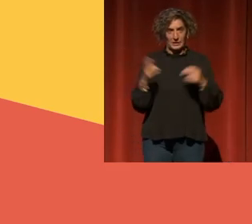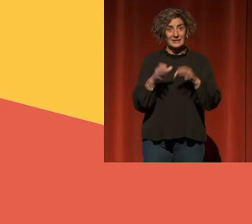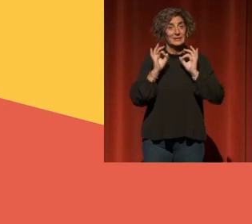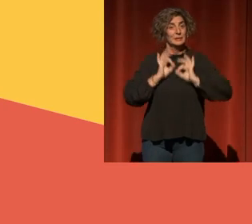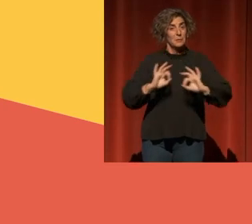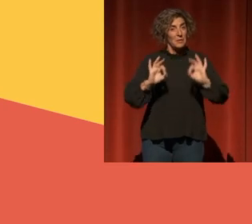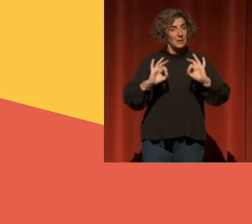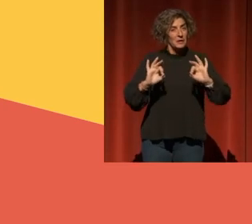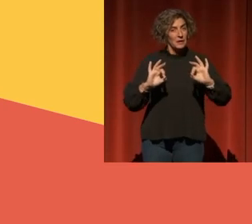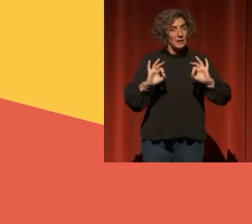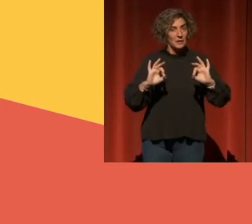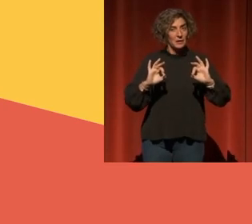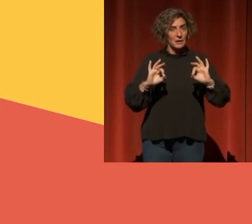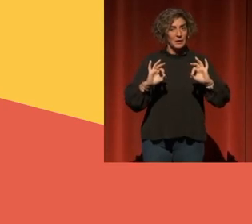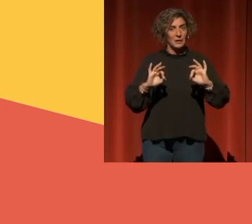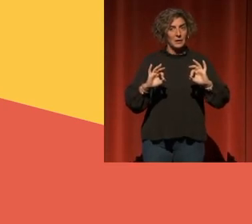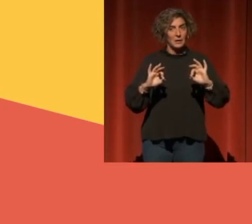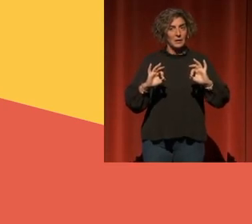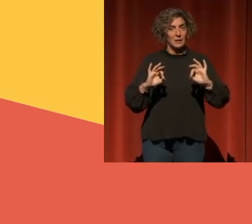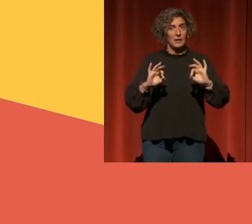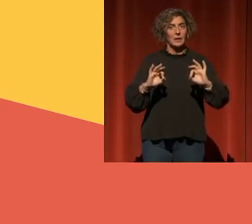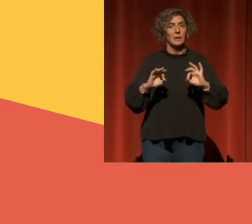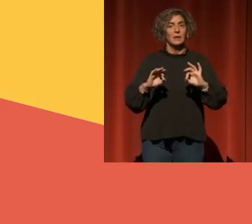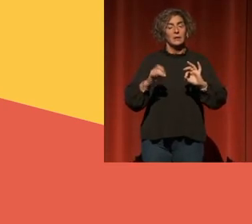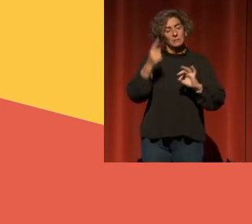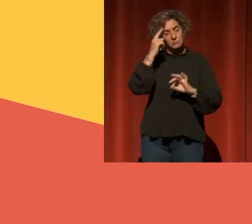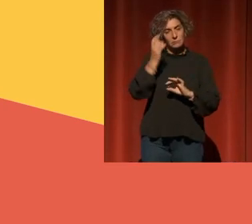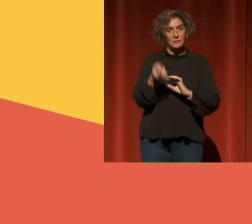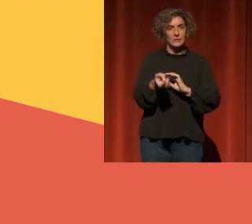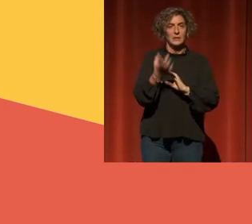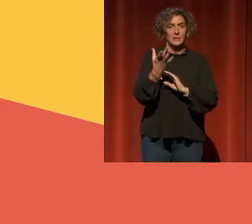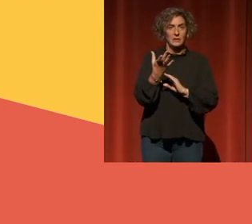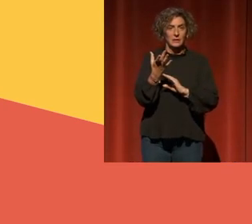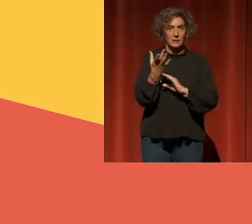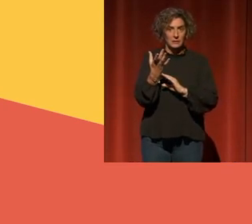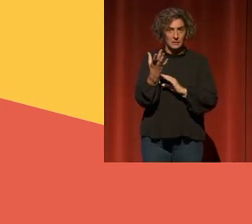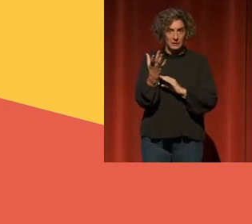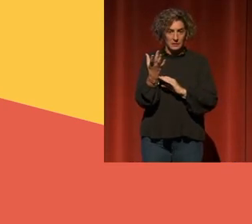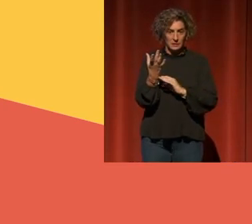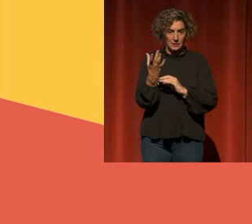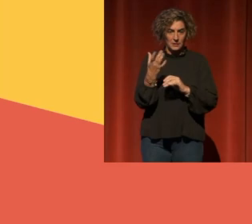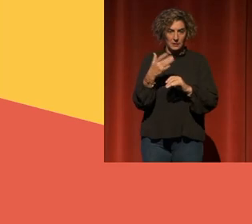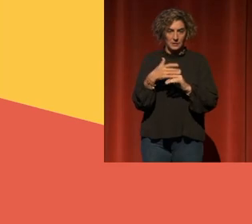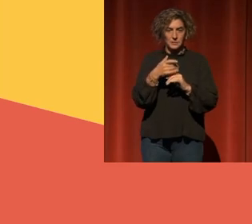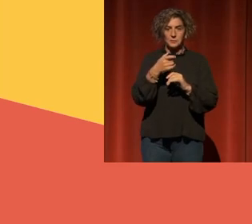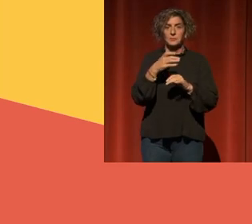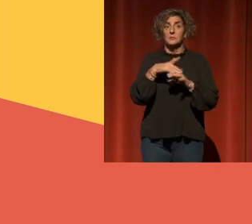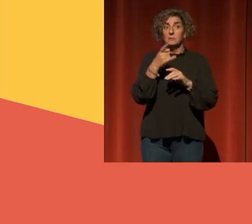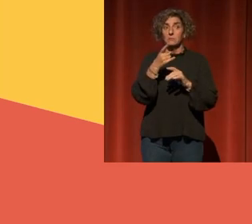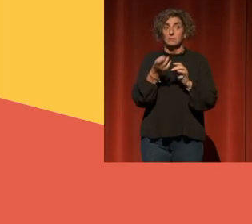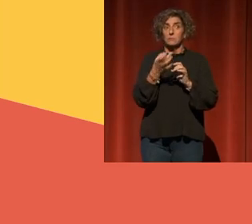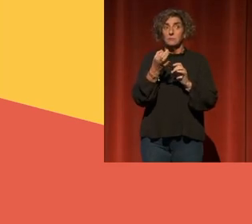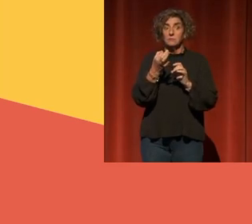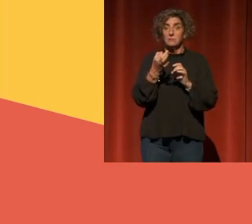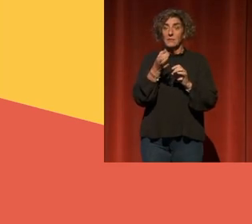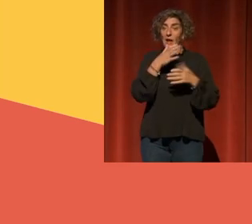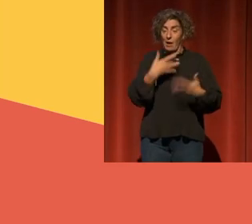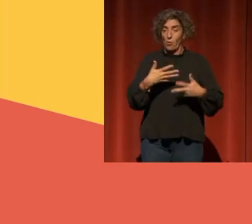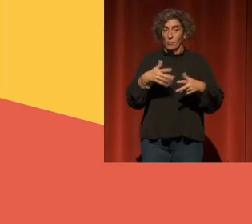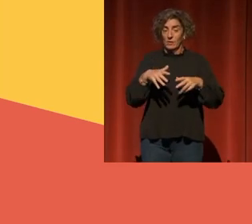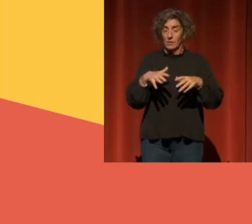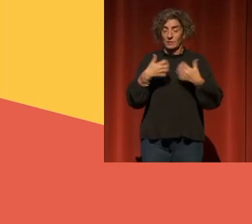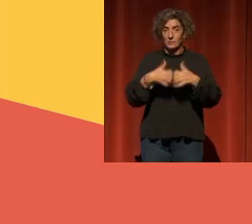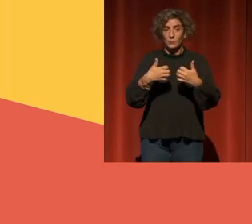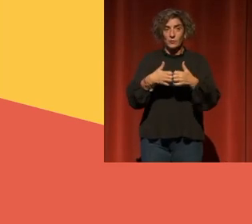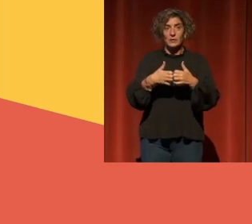especial se abordará la iniciativa public libraries 2030 en vigor y sus implicaciones para las